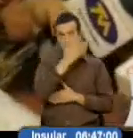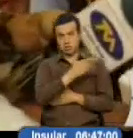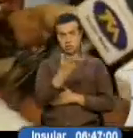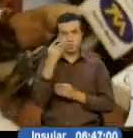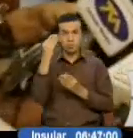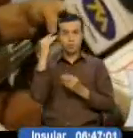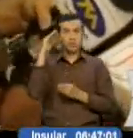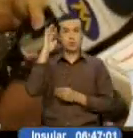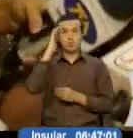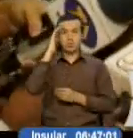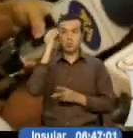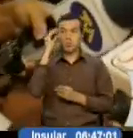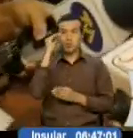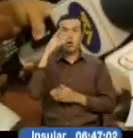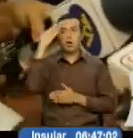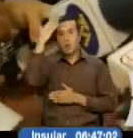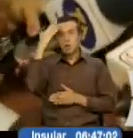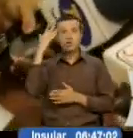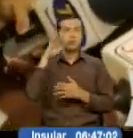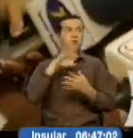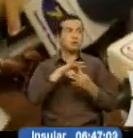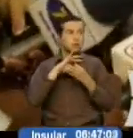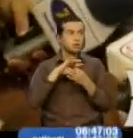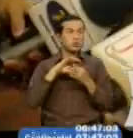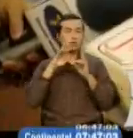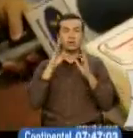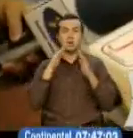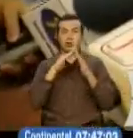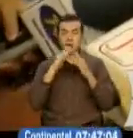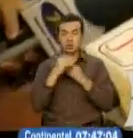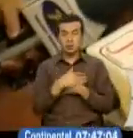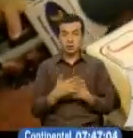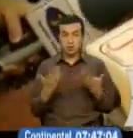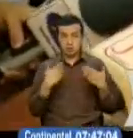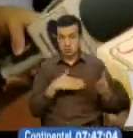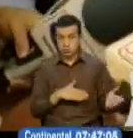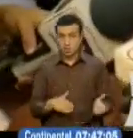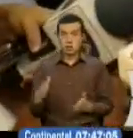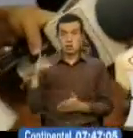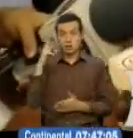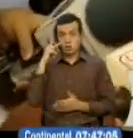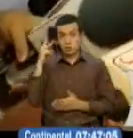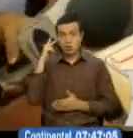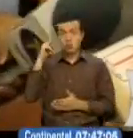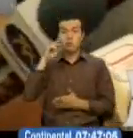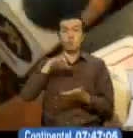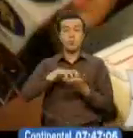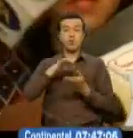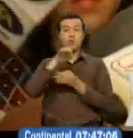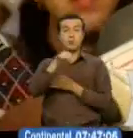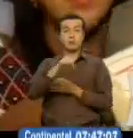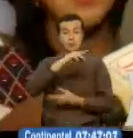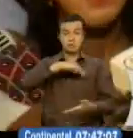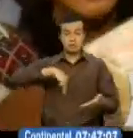mucha predisposición de los alcaldes para cooperar en el programa Casa para Todos y habrá un piloto en la provincia de Manabí.